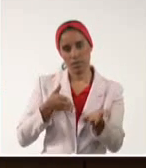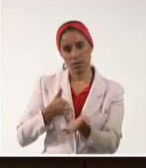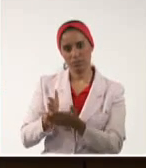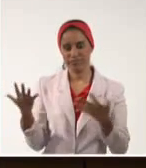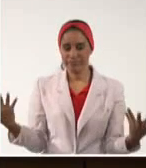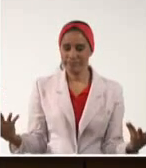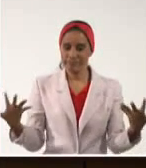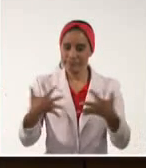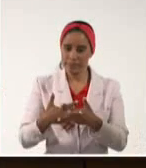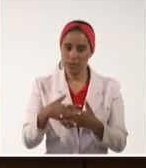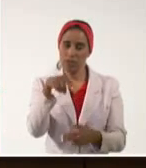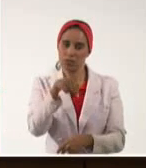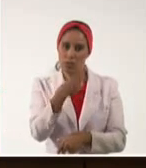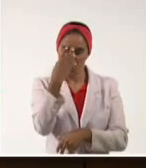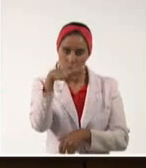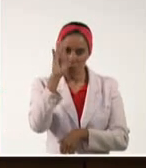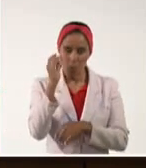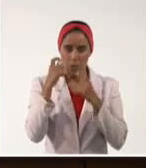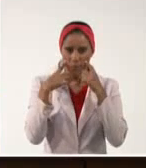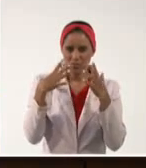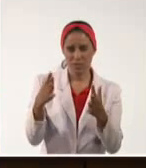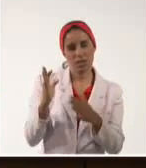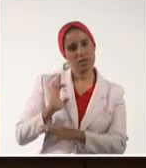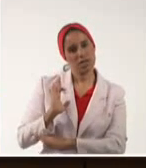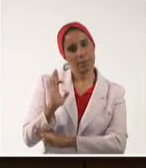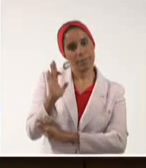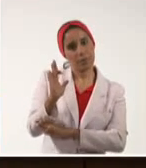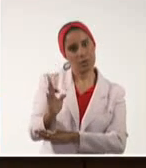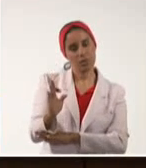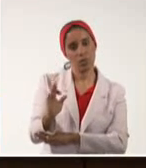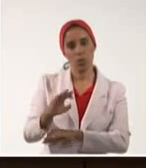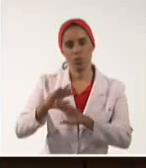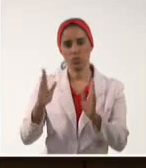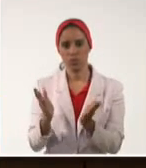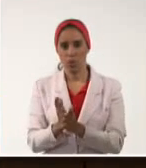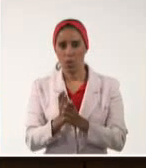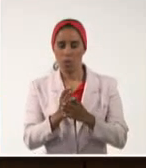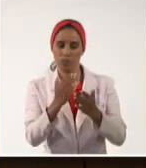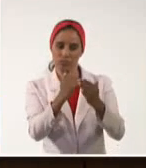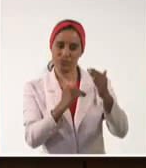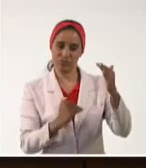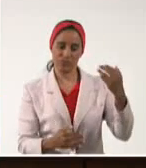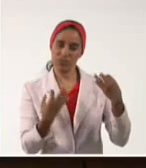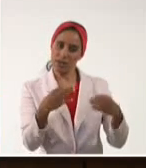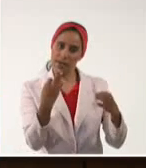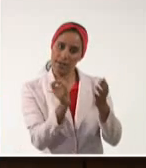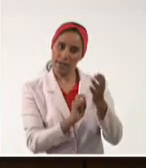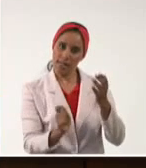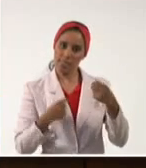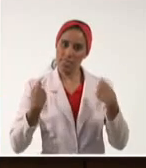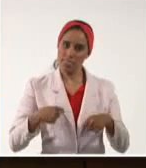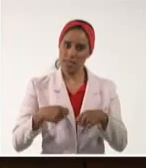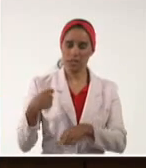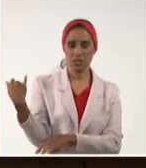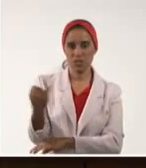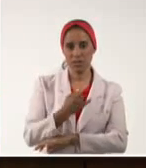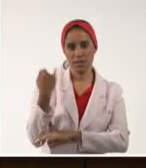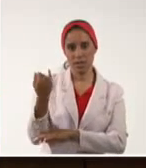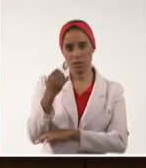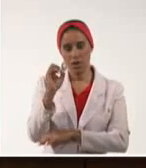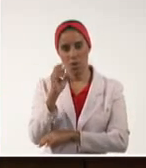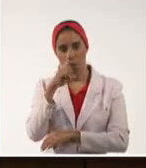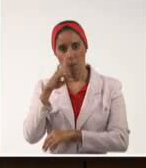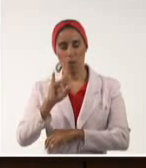con Cuba que sea respetuosa y apegada a la Carta de las Naciones Unidas y al derecho internacional.